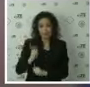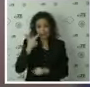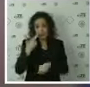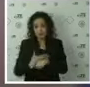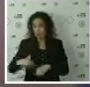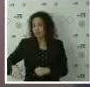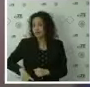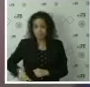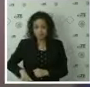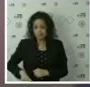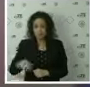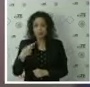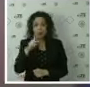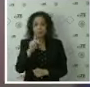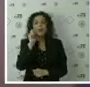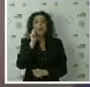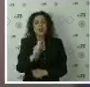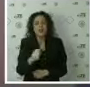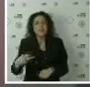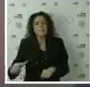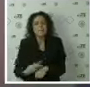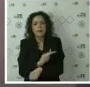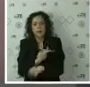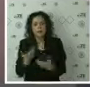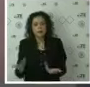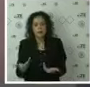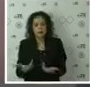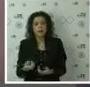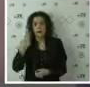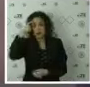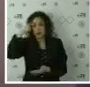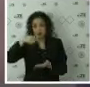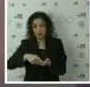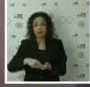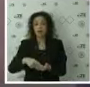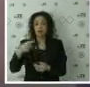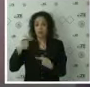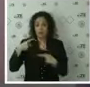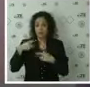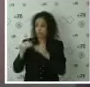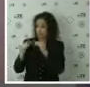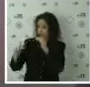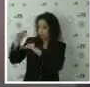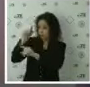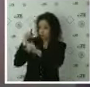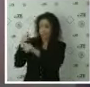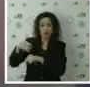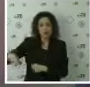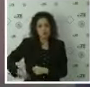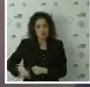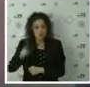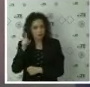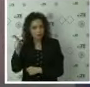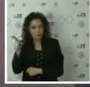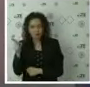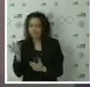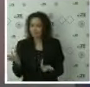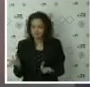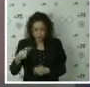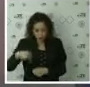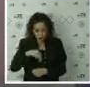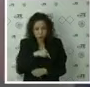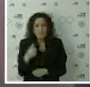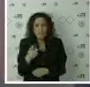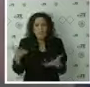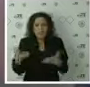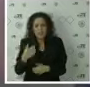que pueden tener nuestras acciones. Culpamos a los cargos más altos de todas las deficiencias que existen en la nación. Pero ¿qué hacemos nosotras y